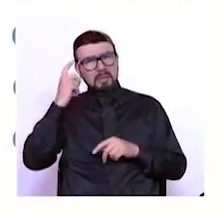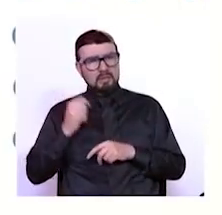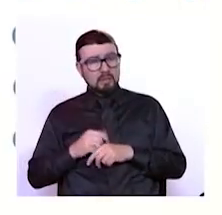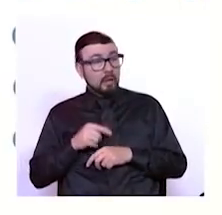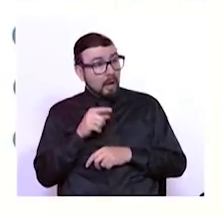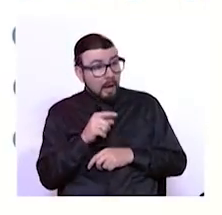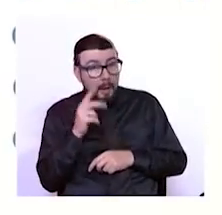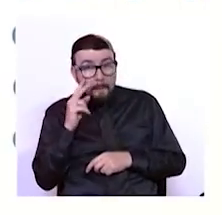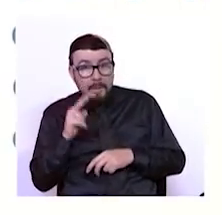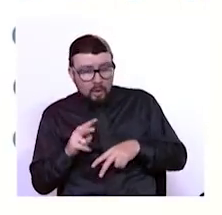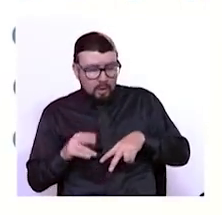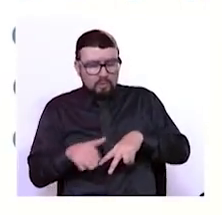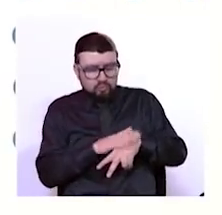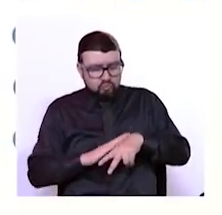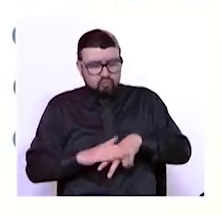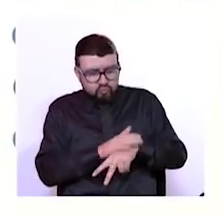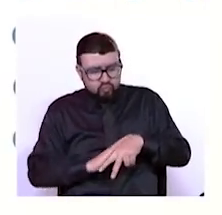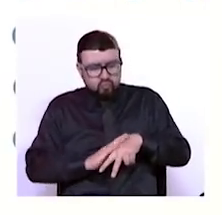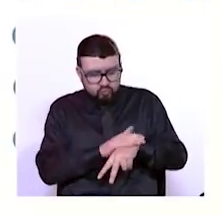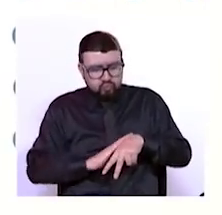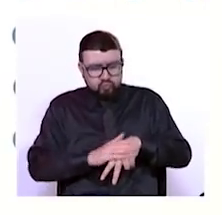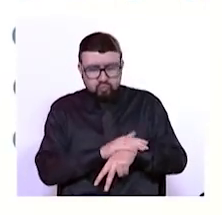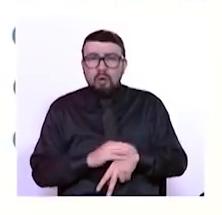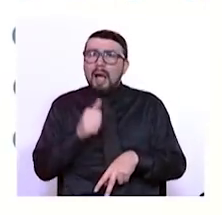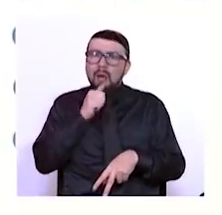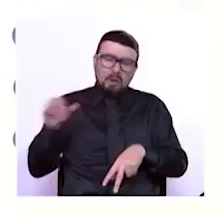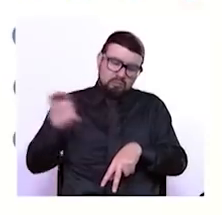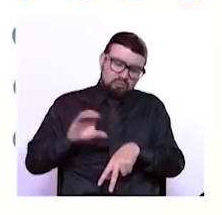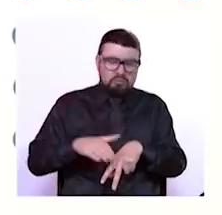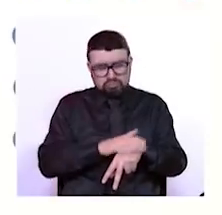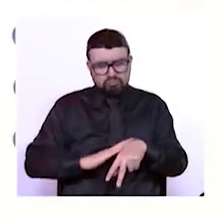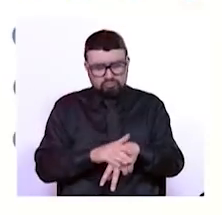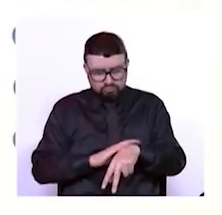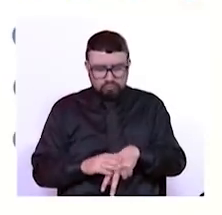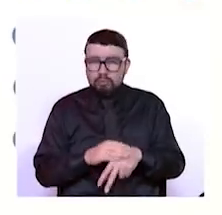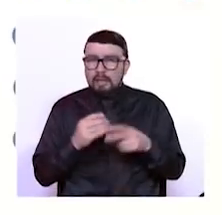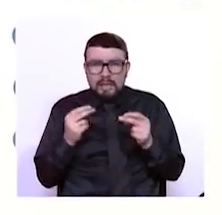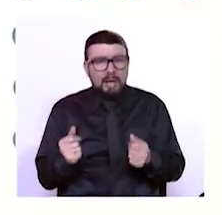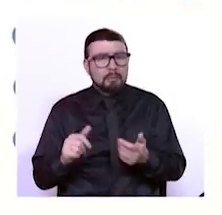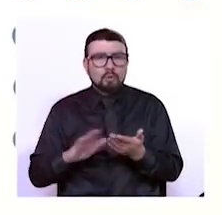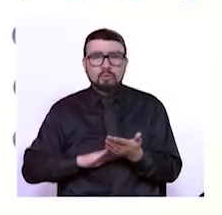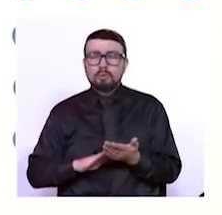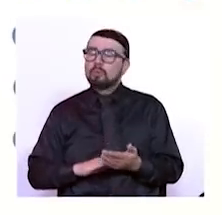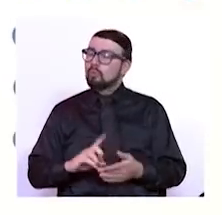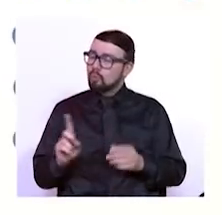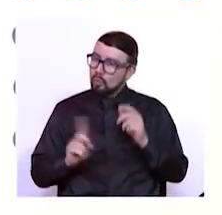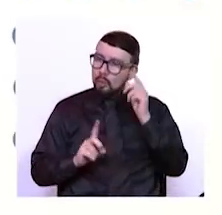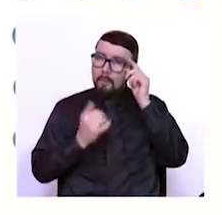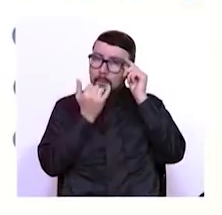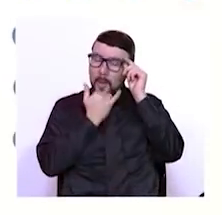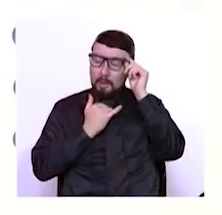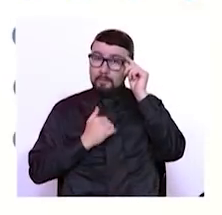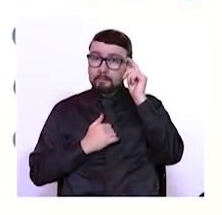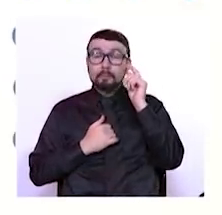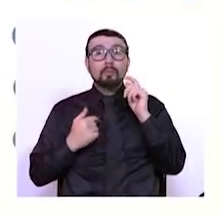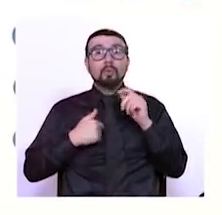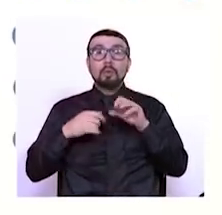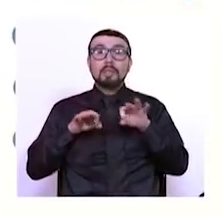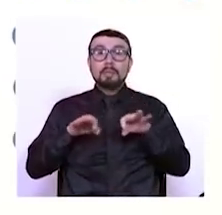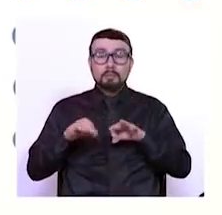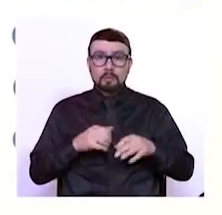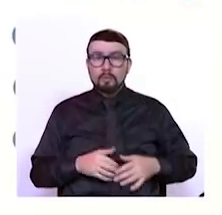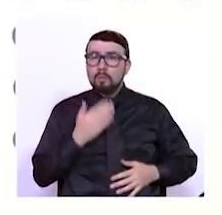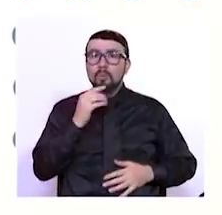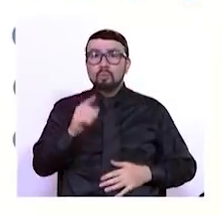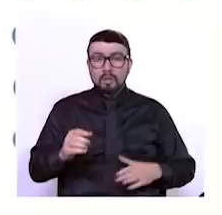mejor laven la herida, más rápido va a sanar. Y lo que están haciendo es lo que yo le explico a mis pacientes en el consultorio. Usted tiene un